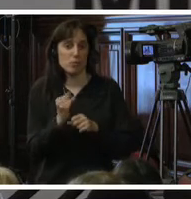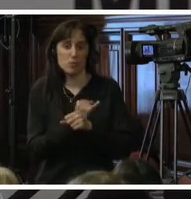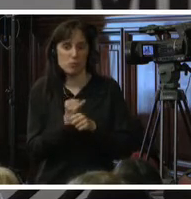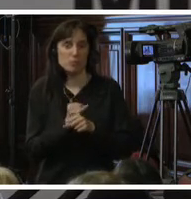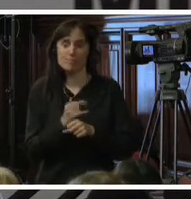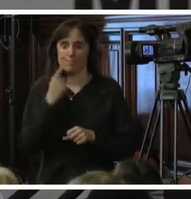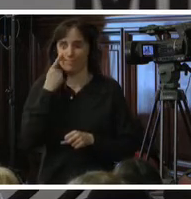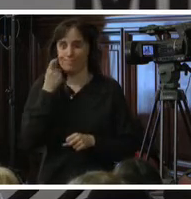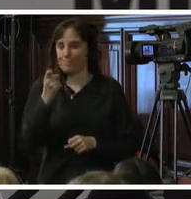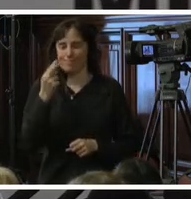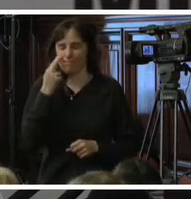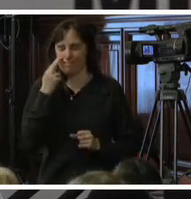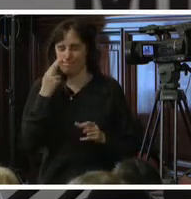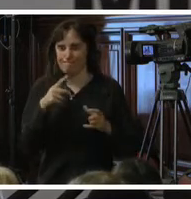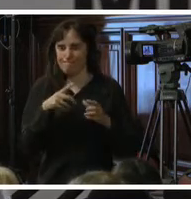And